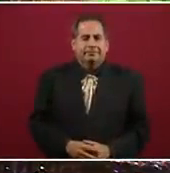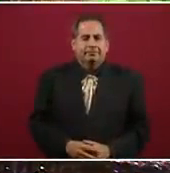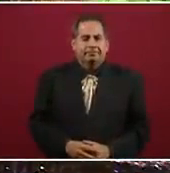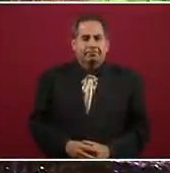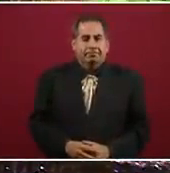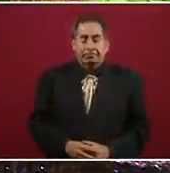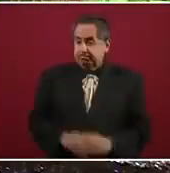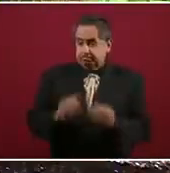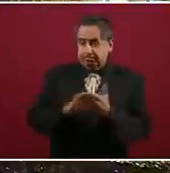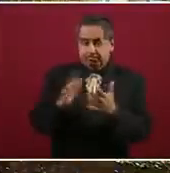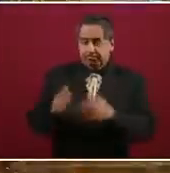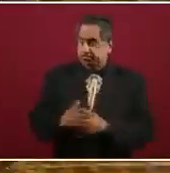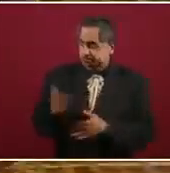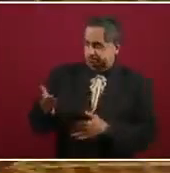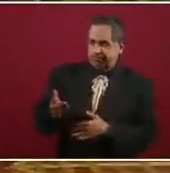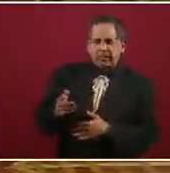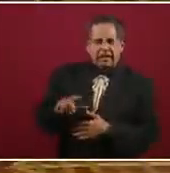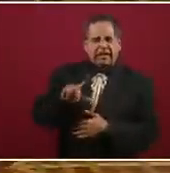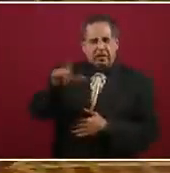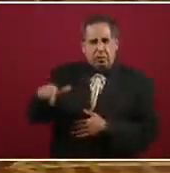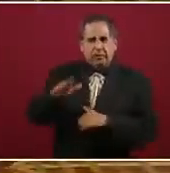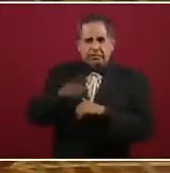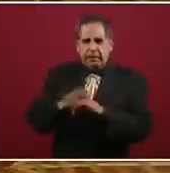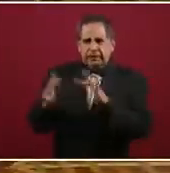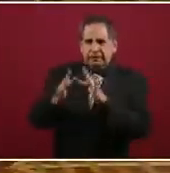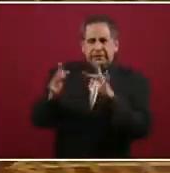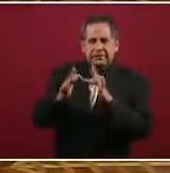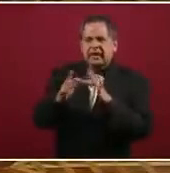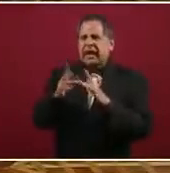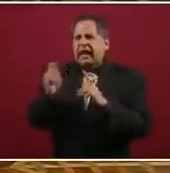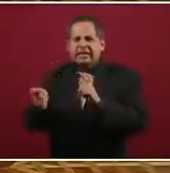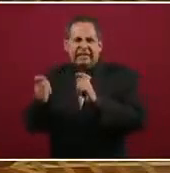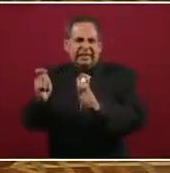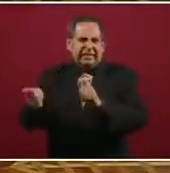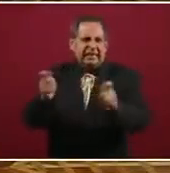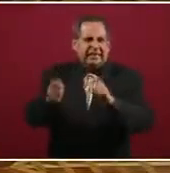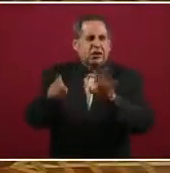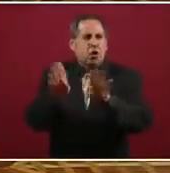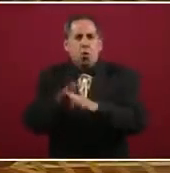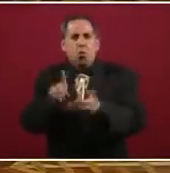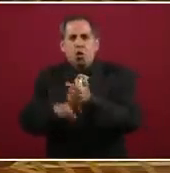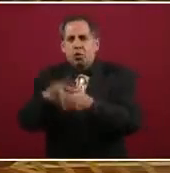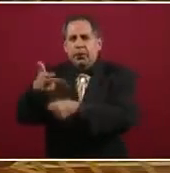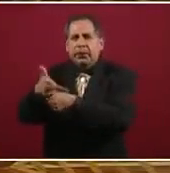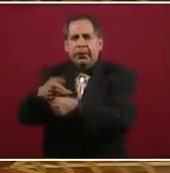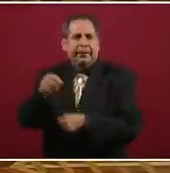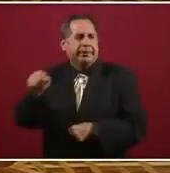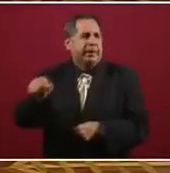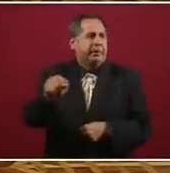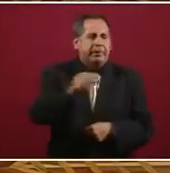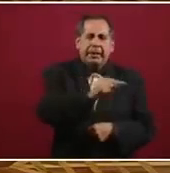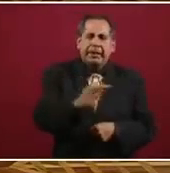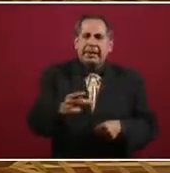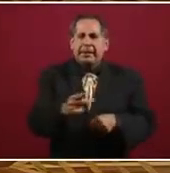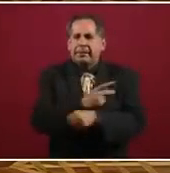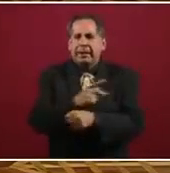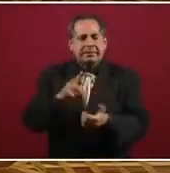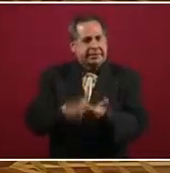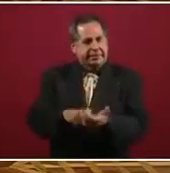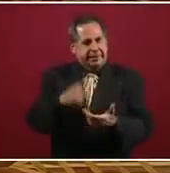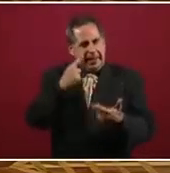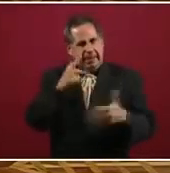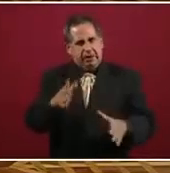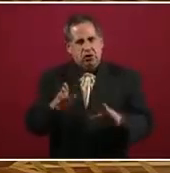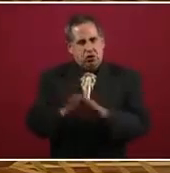Muchas gracias, Rita. Más adelante volvemos a tener otros enlaces contigo para ver cómo transcurre esta celebración que ya nos has referido.